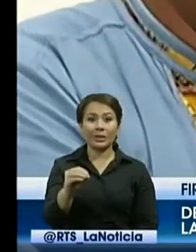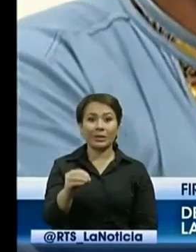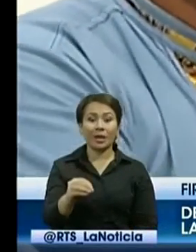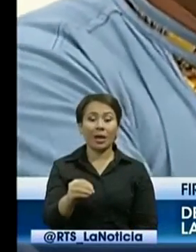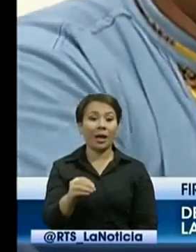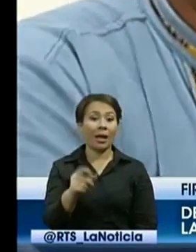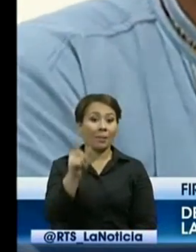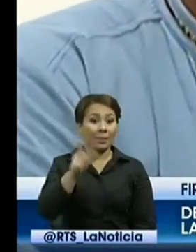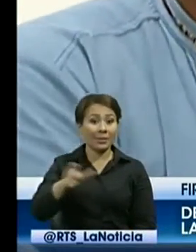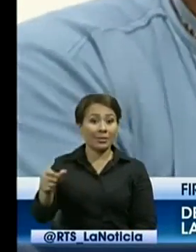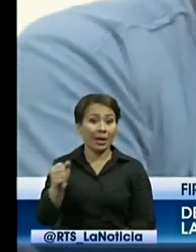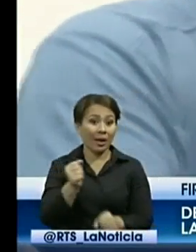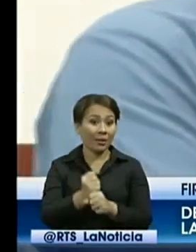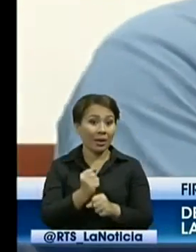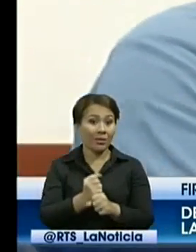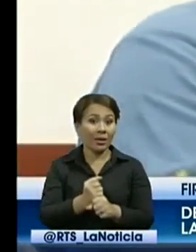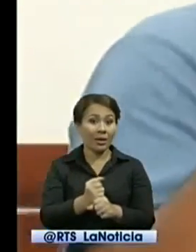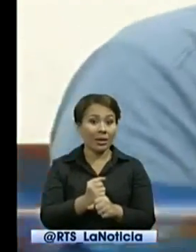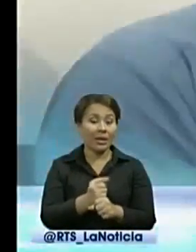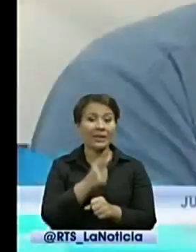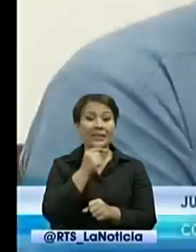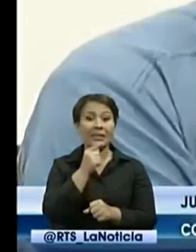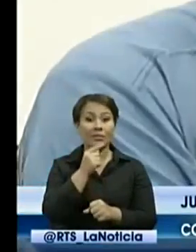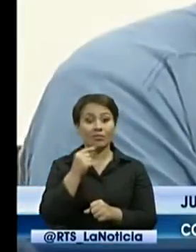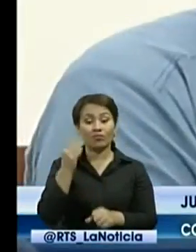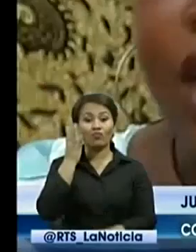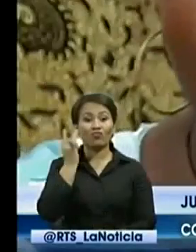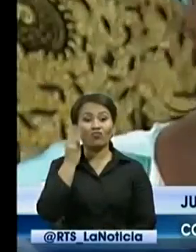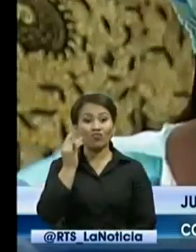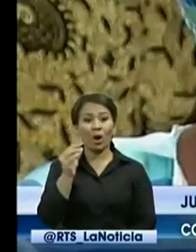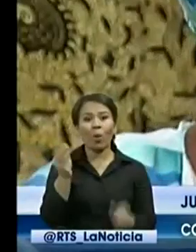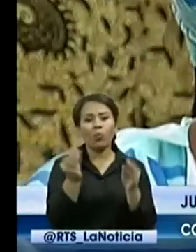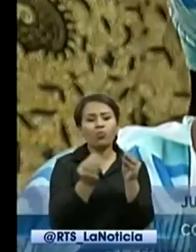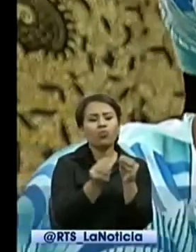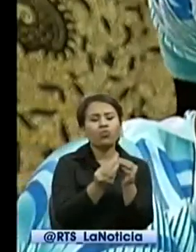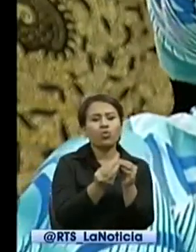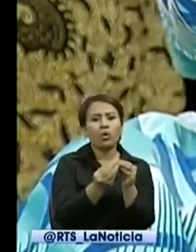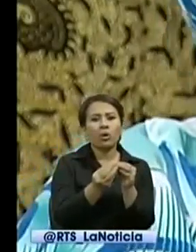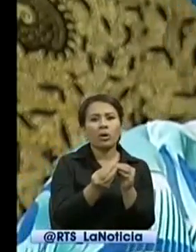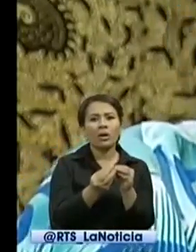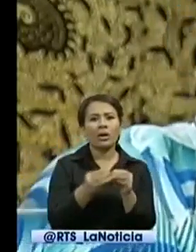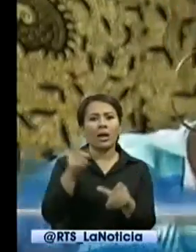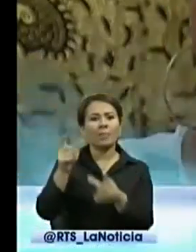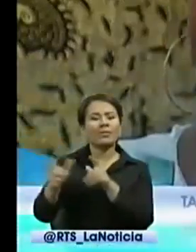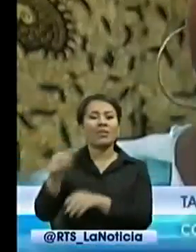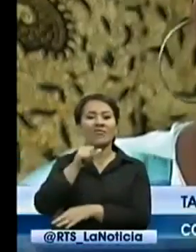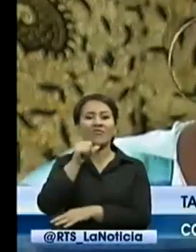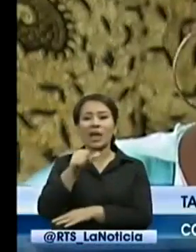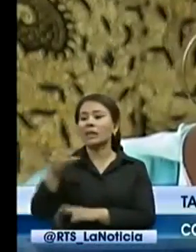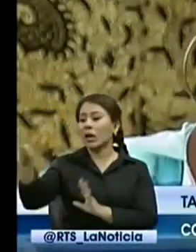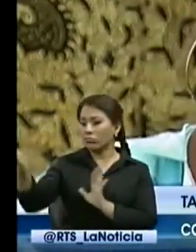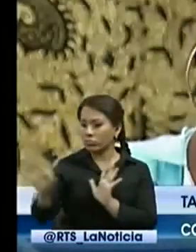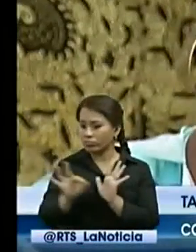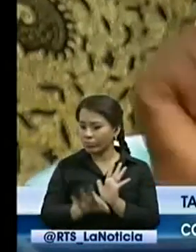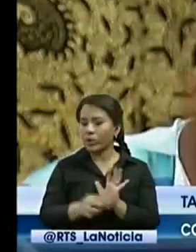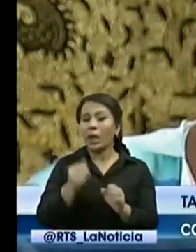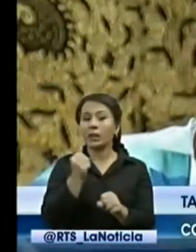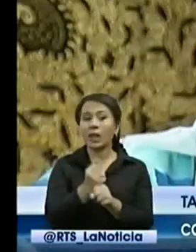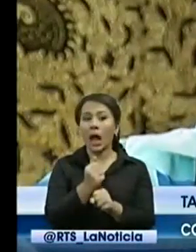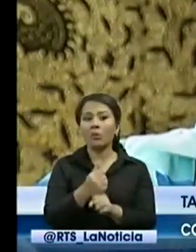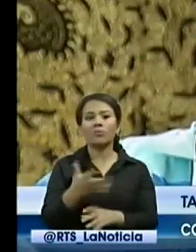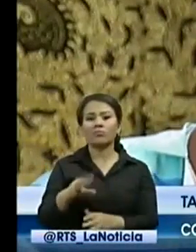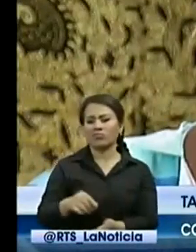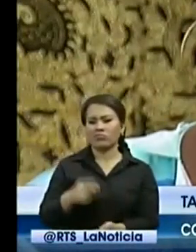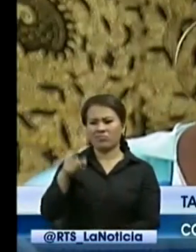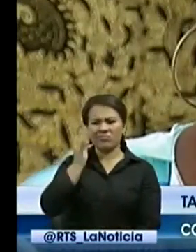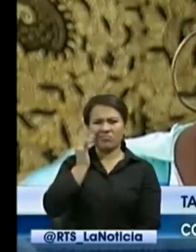activa de todo el país está representada por afroecuatorianos. Los mandos medios no han cumplido con esta política pública que